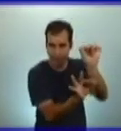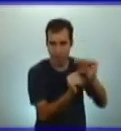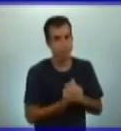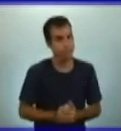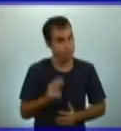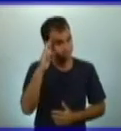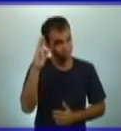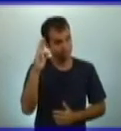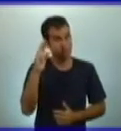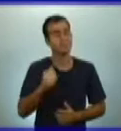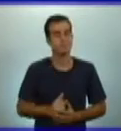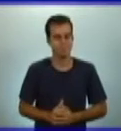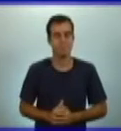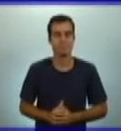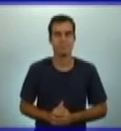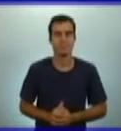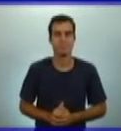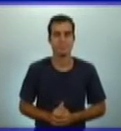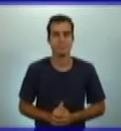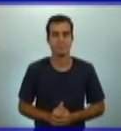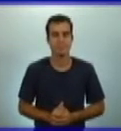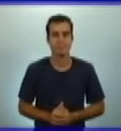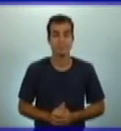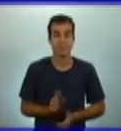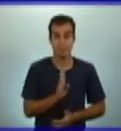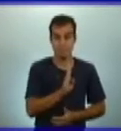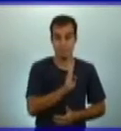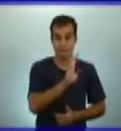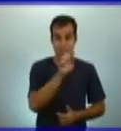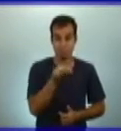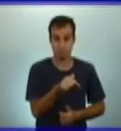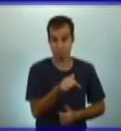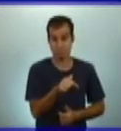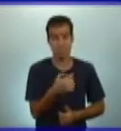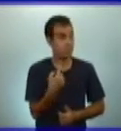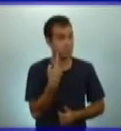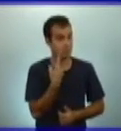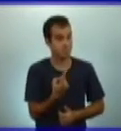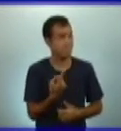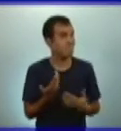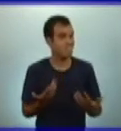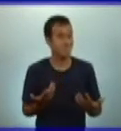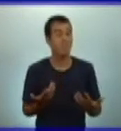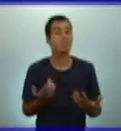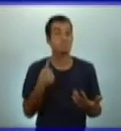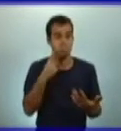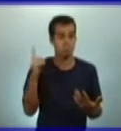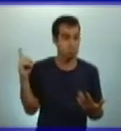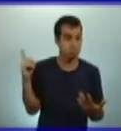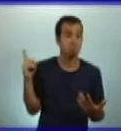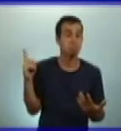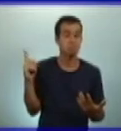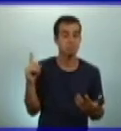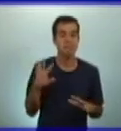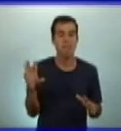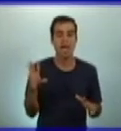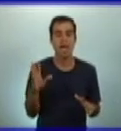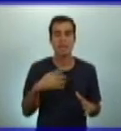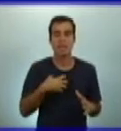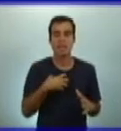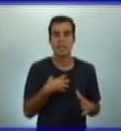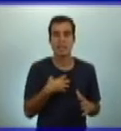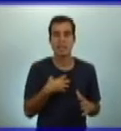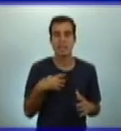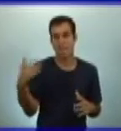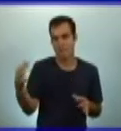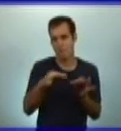¿verdad? Ahora, insisto, en el inciso B, fíjense, ahí ya estamos operando con magnitudes. En este caso, una magnitud